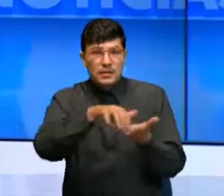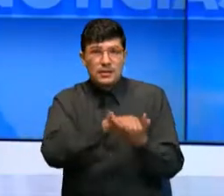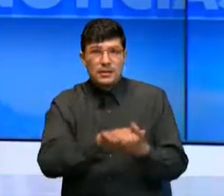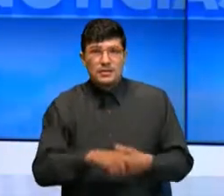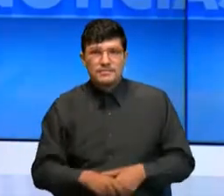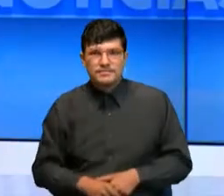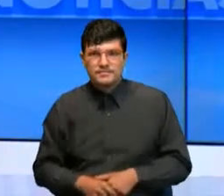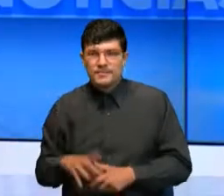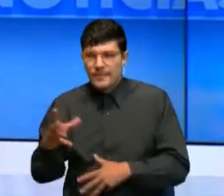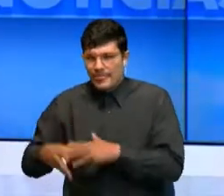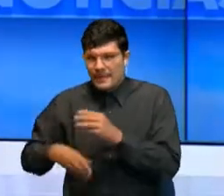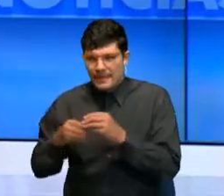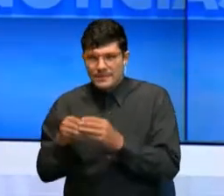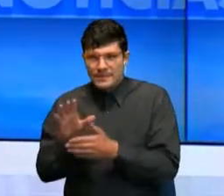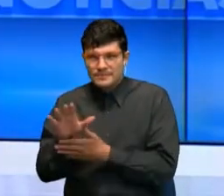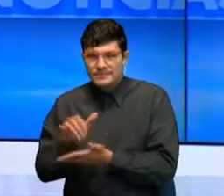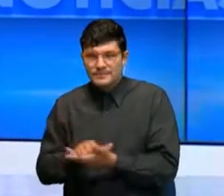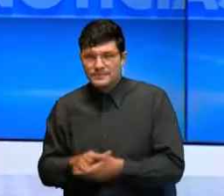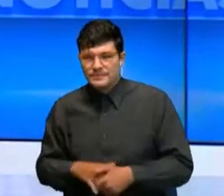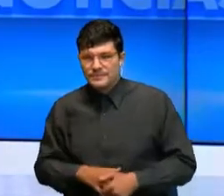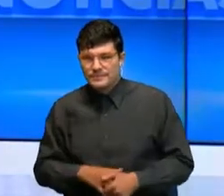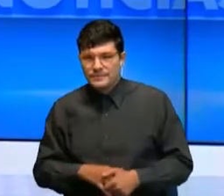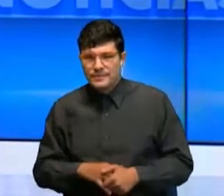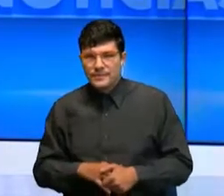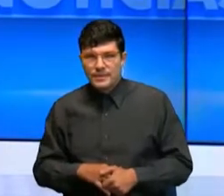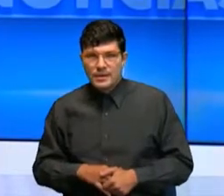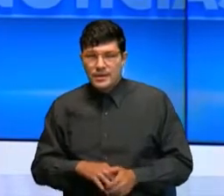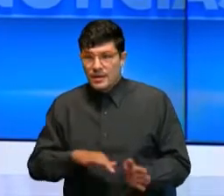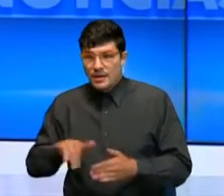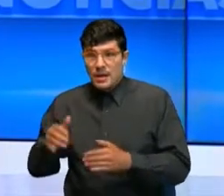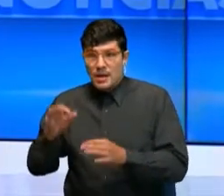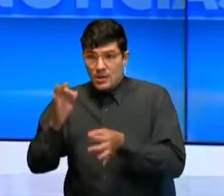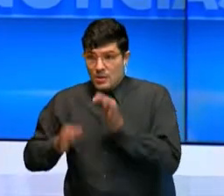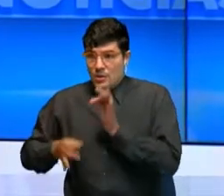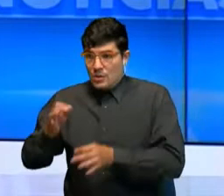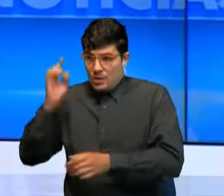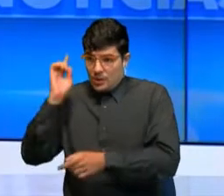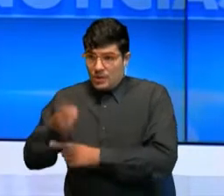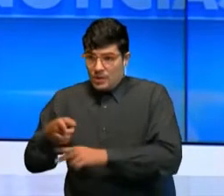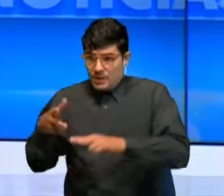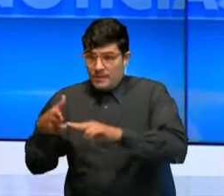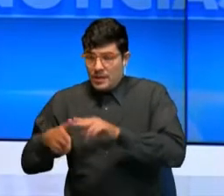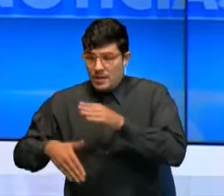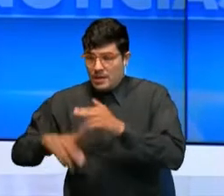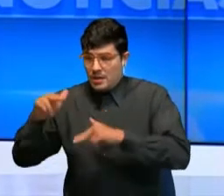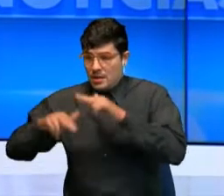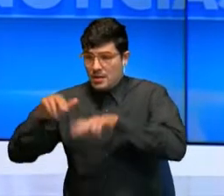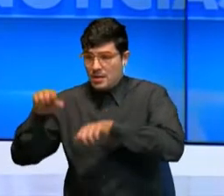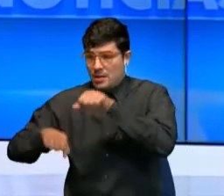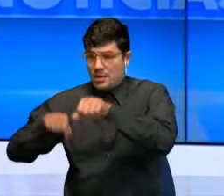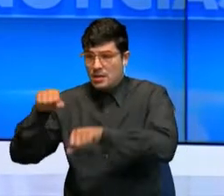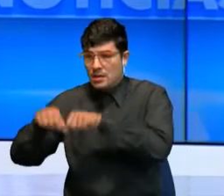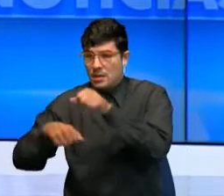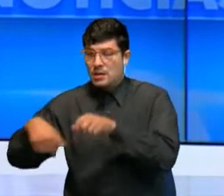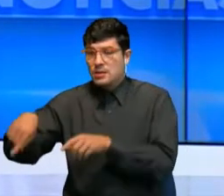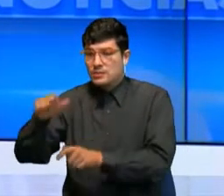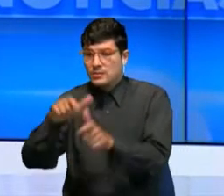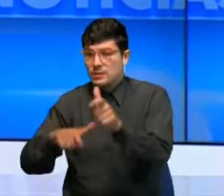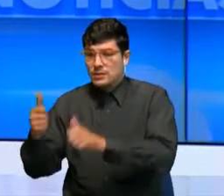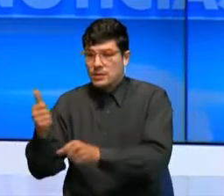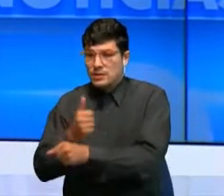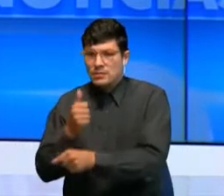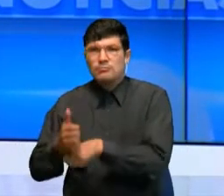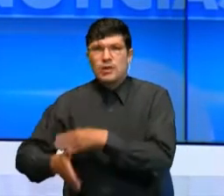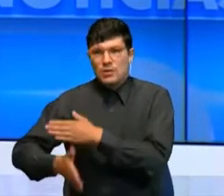y de otro lado a pesar de la orden de un juez de suspender temporalmente la construcción de la cicloruta los trabajadores en este proyecto